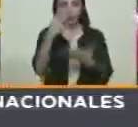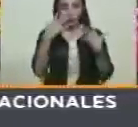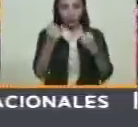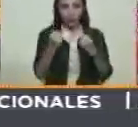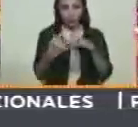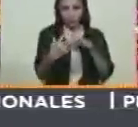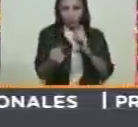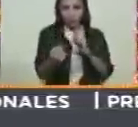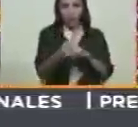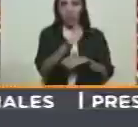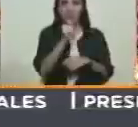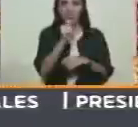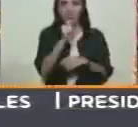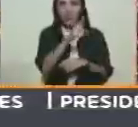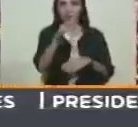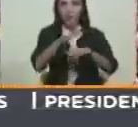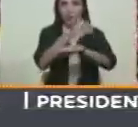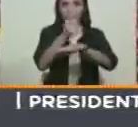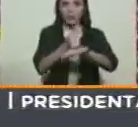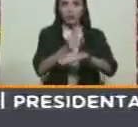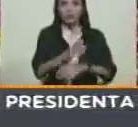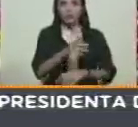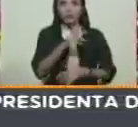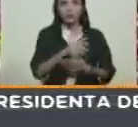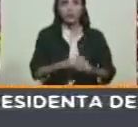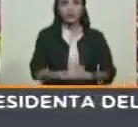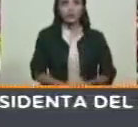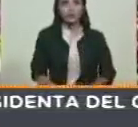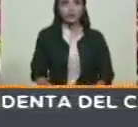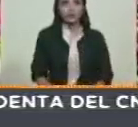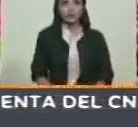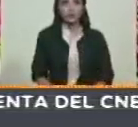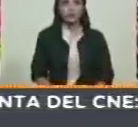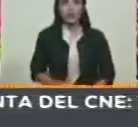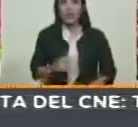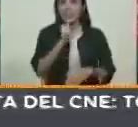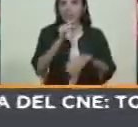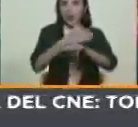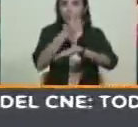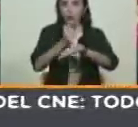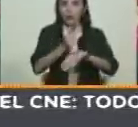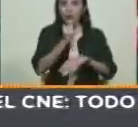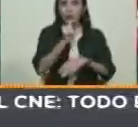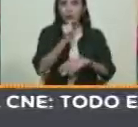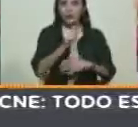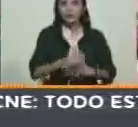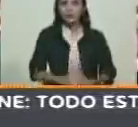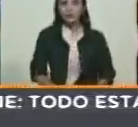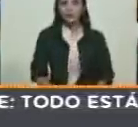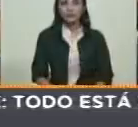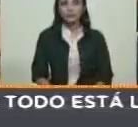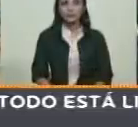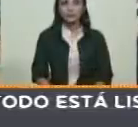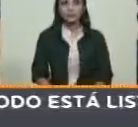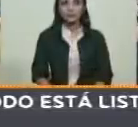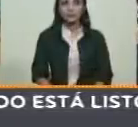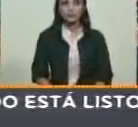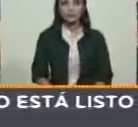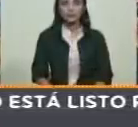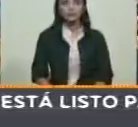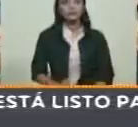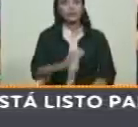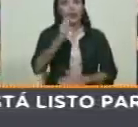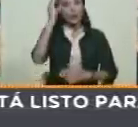quién fue quién fue bueno mucho cuidado mucha